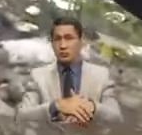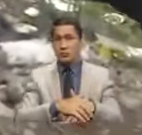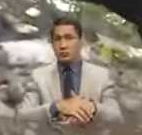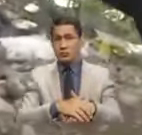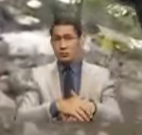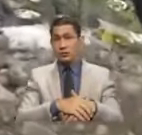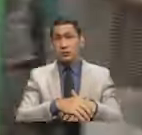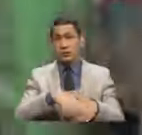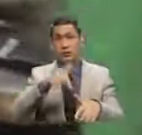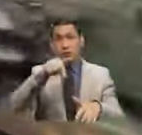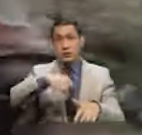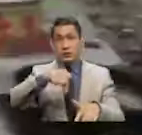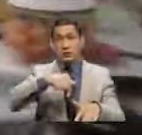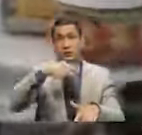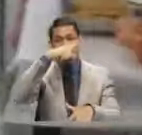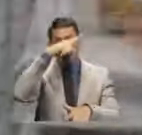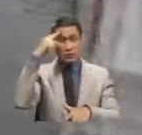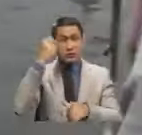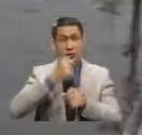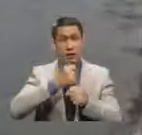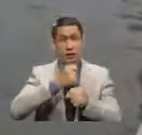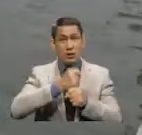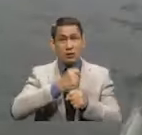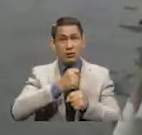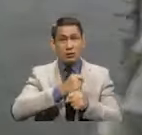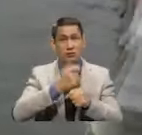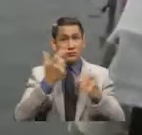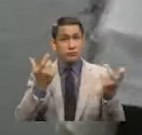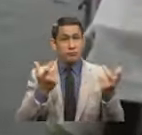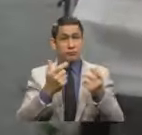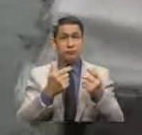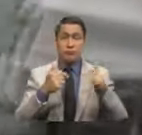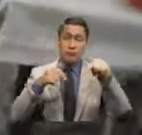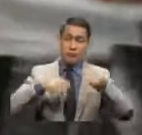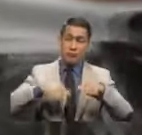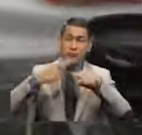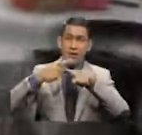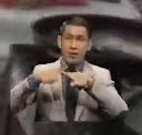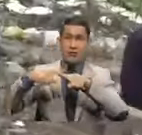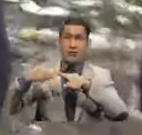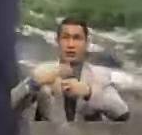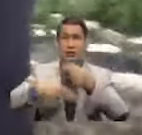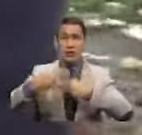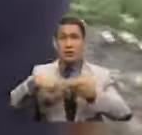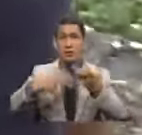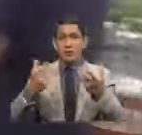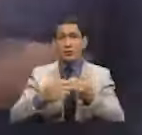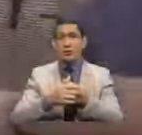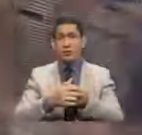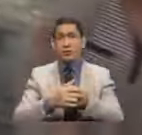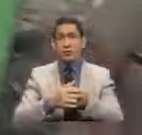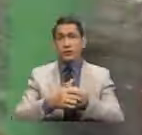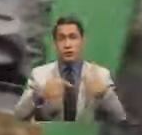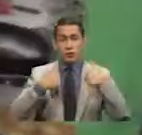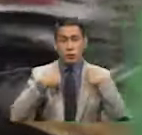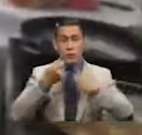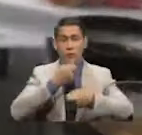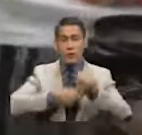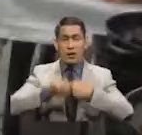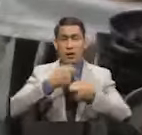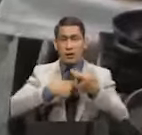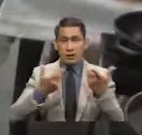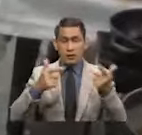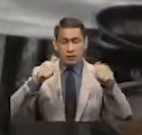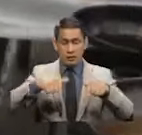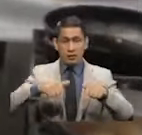trabajo. Pero a muchas nos favorece, porque no soy el único puesto que hay aquí, ya vemos más. O sea, ¿usted le vende a las personas que vienen a bañarse? Así es. No solamente las